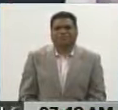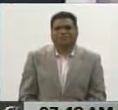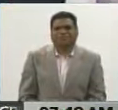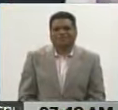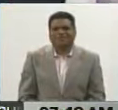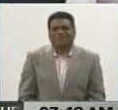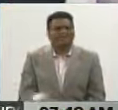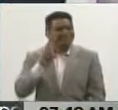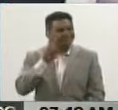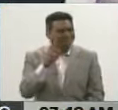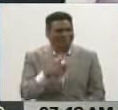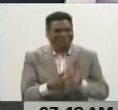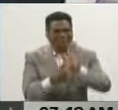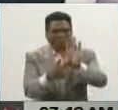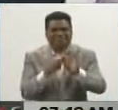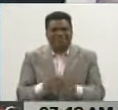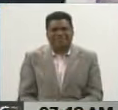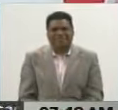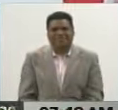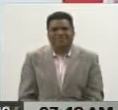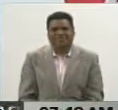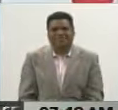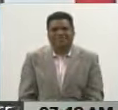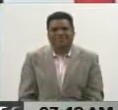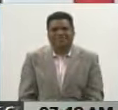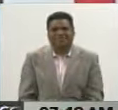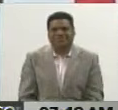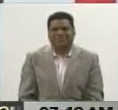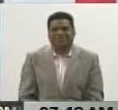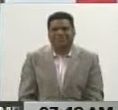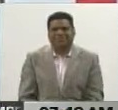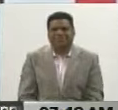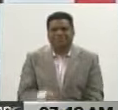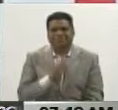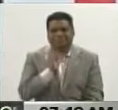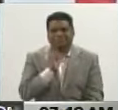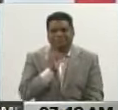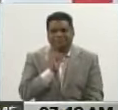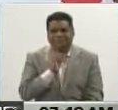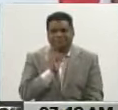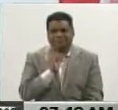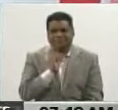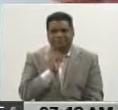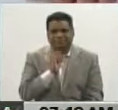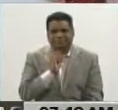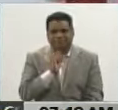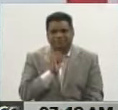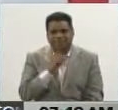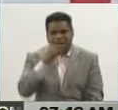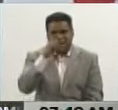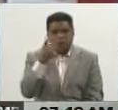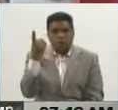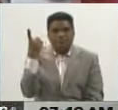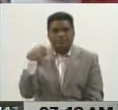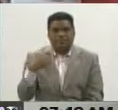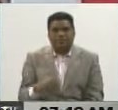que decíamos, la cobertura de la política educativa el año pasado, ¿no? Algo